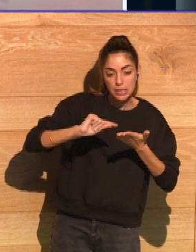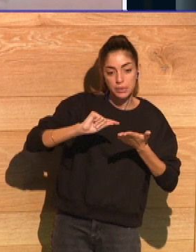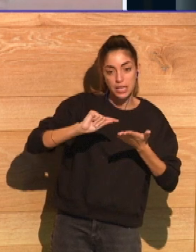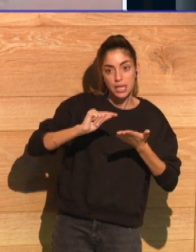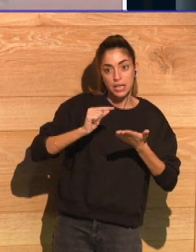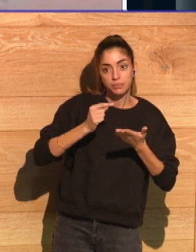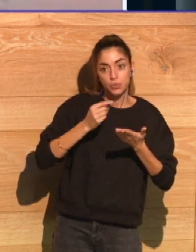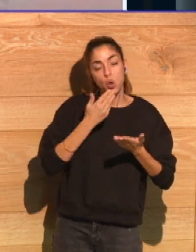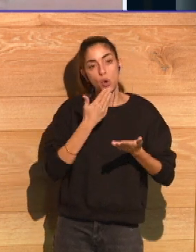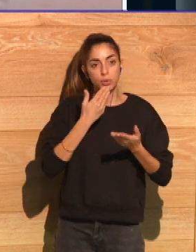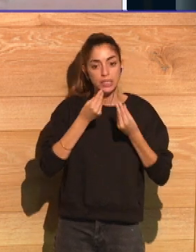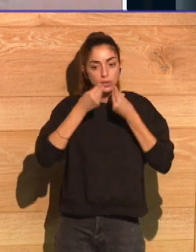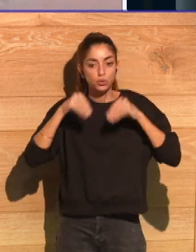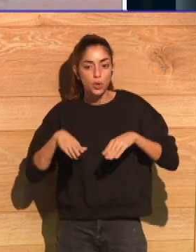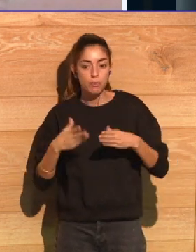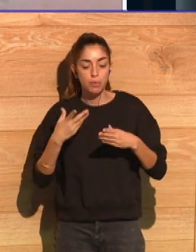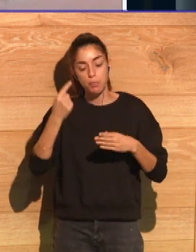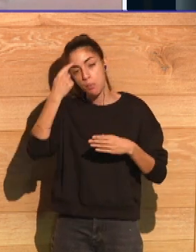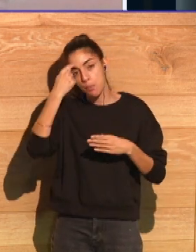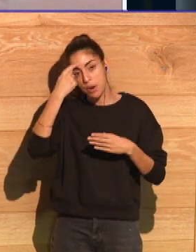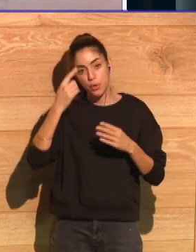una especie de memoria divertida